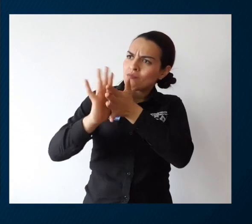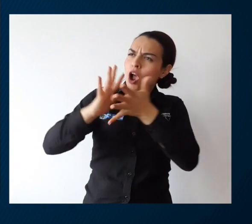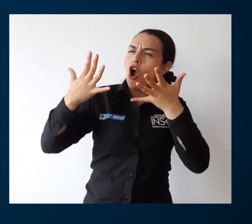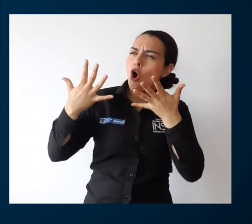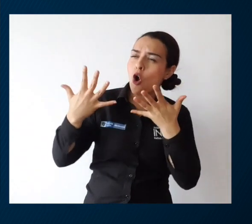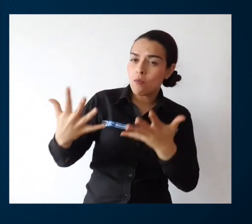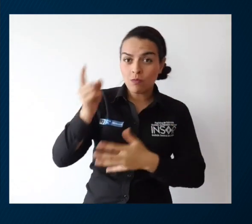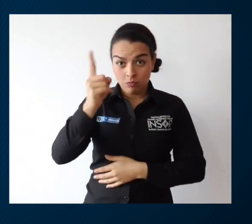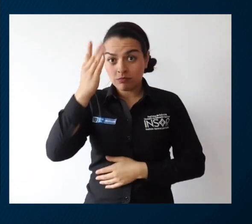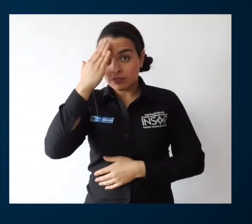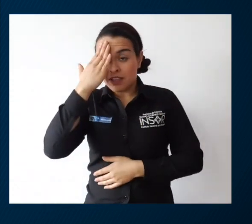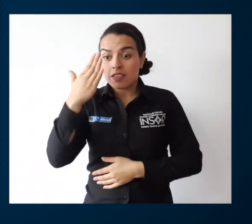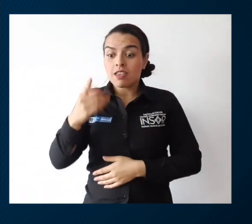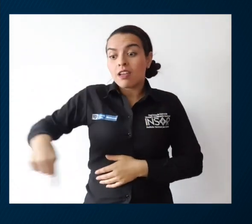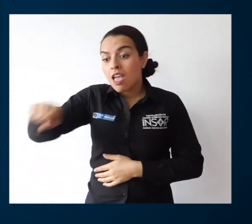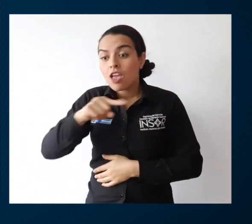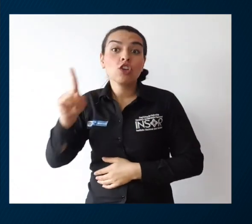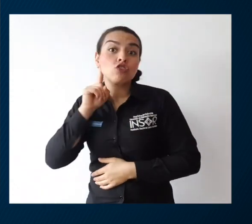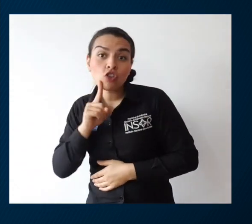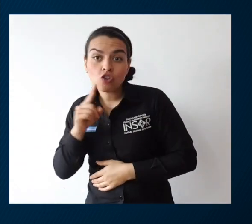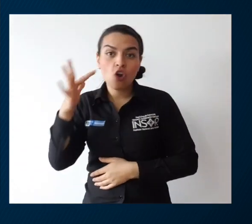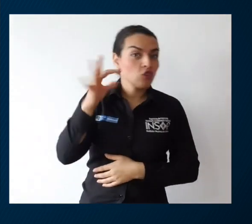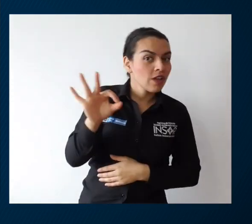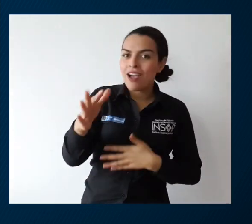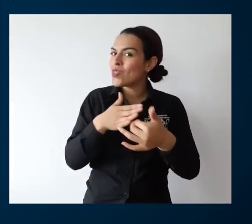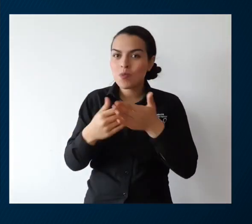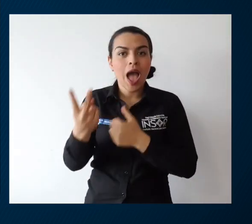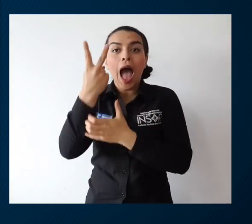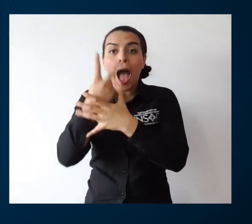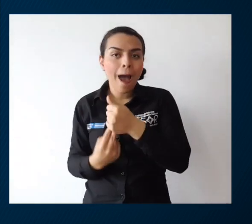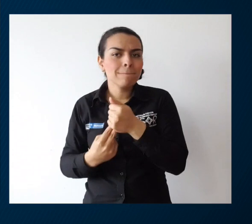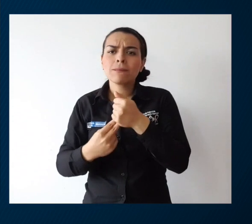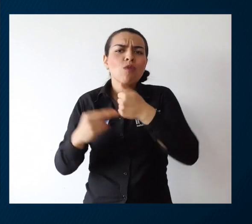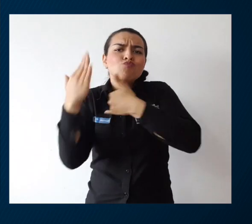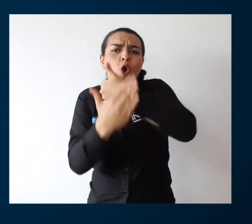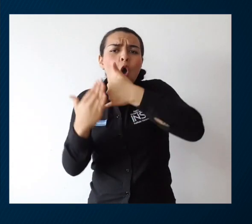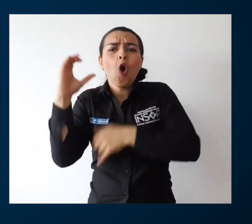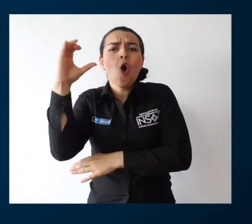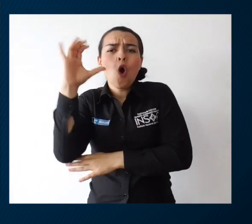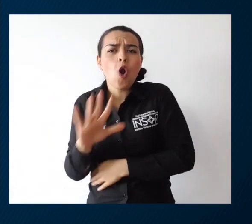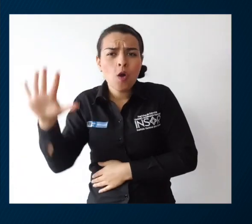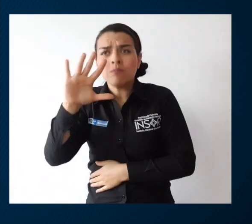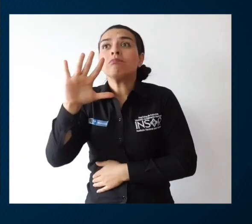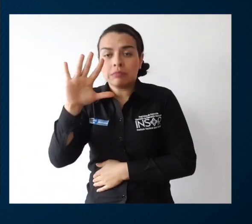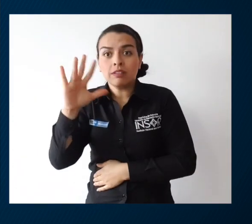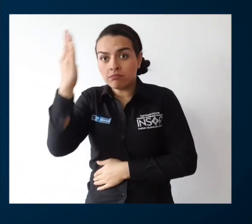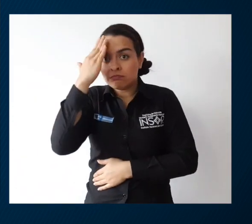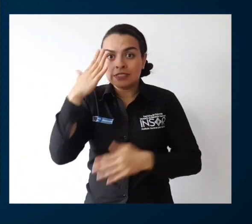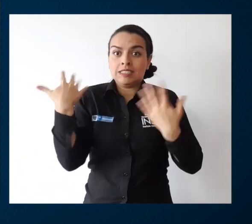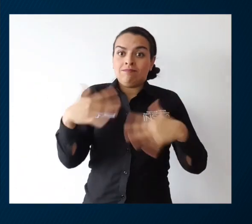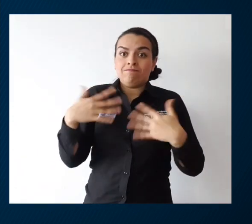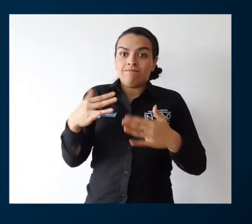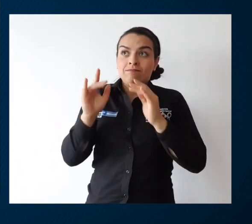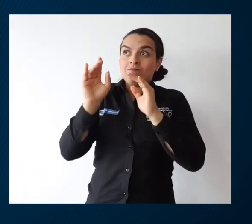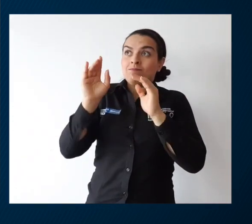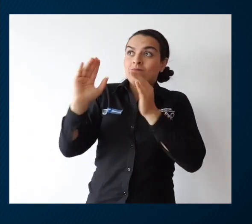antemano sabíamos que el contexto de los estudiantes sordos y oyentes, cualquiera de los dos, el contexto de Colombia como país, pues nos